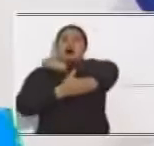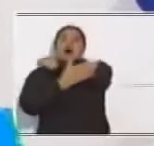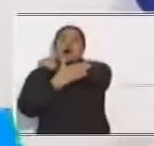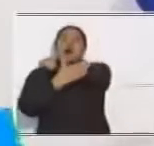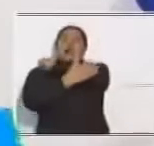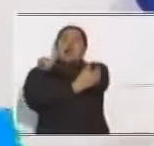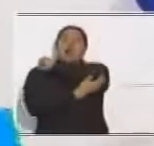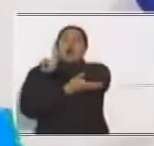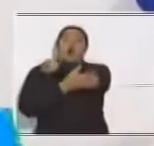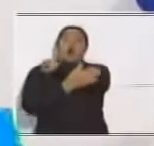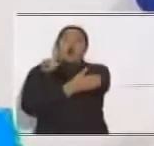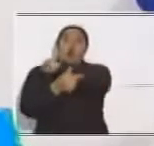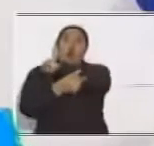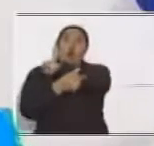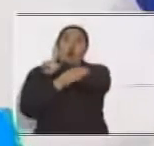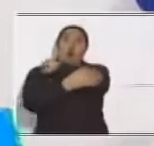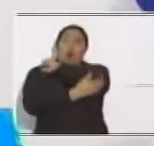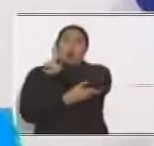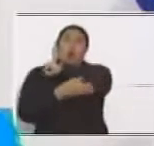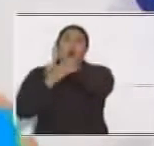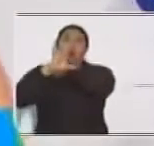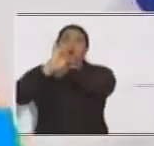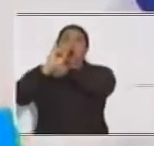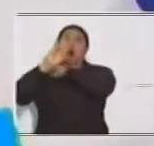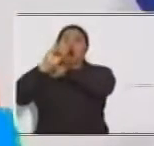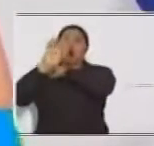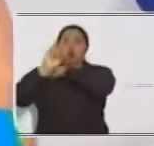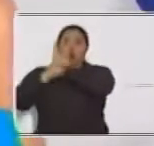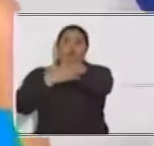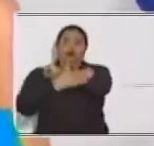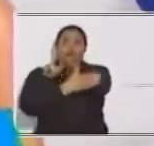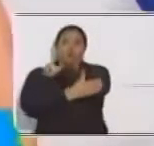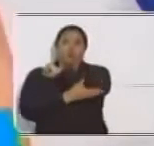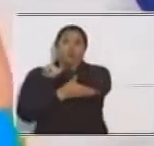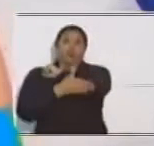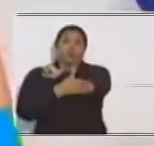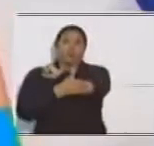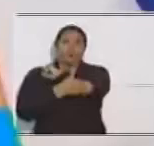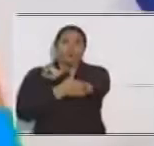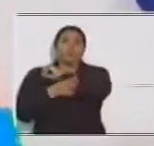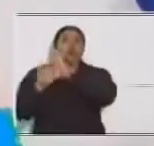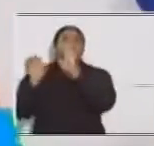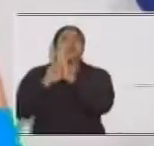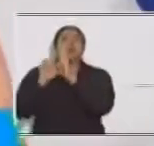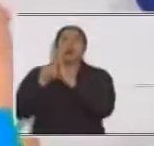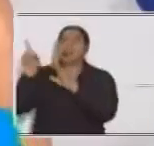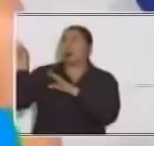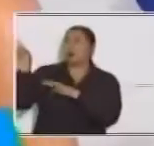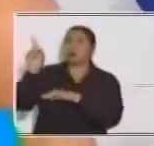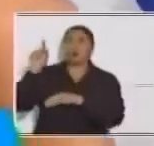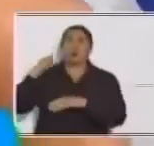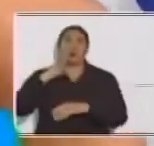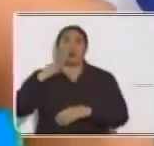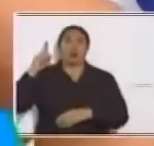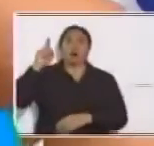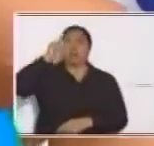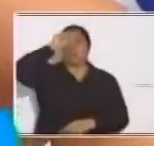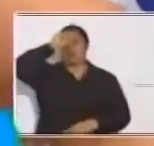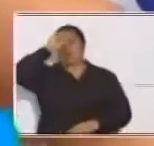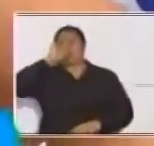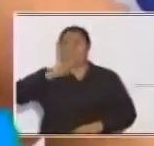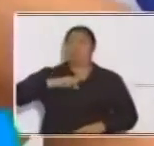codo real, o sea, miren por favor, el faraón ponía su brazo y desde su